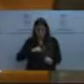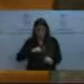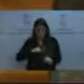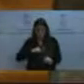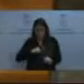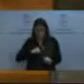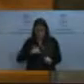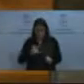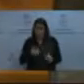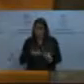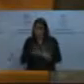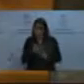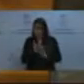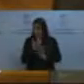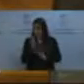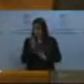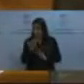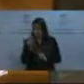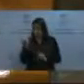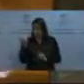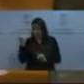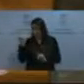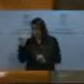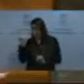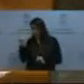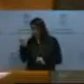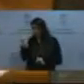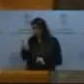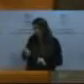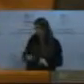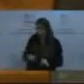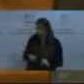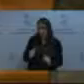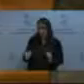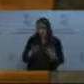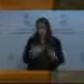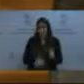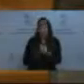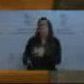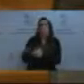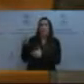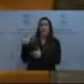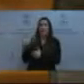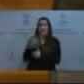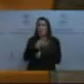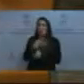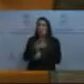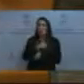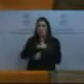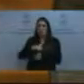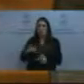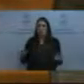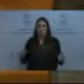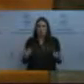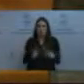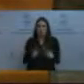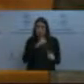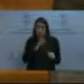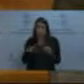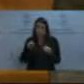Y es una tendencia que ya viene de atrás. En el anterior periodo se perdieron más de 400 autónomos. En este periodo,